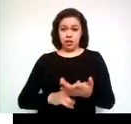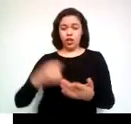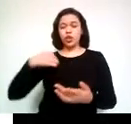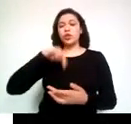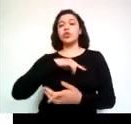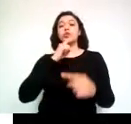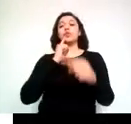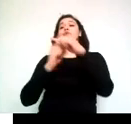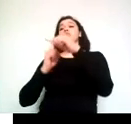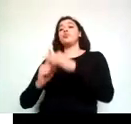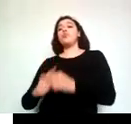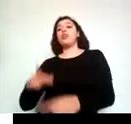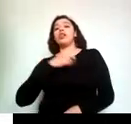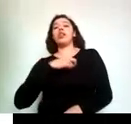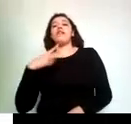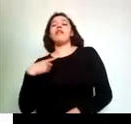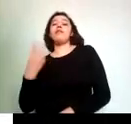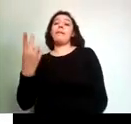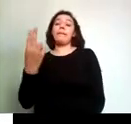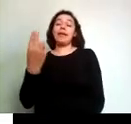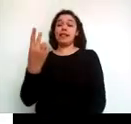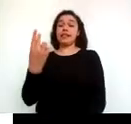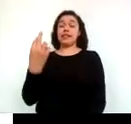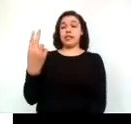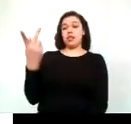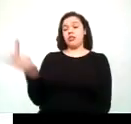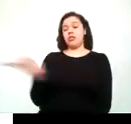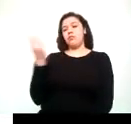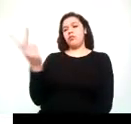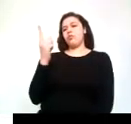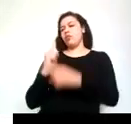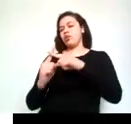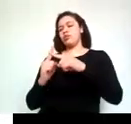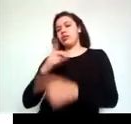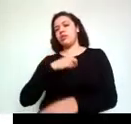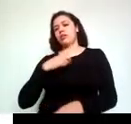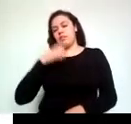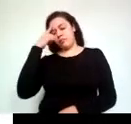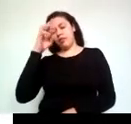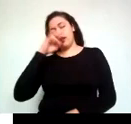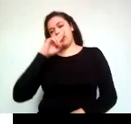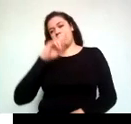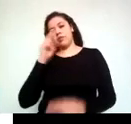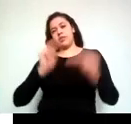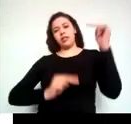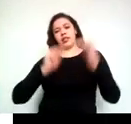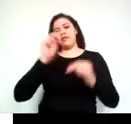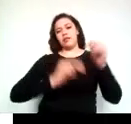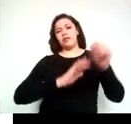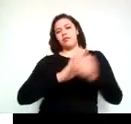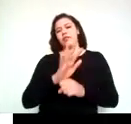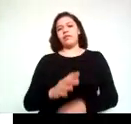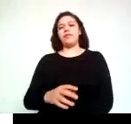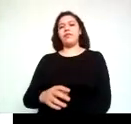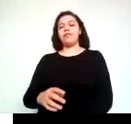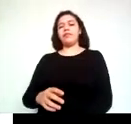en todas estas 25 preguntas para poder sacar el resultado de la categoría, es decir, de los factores propios de la